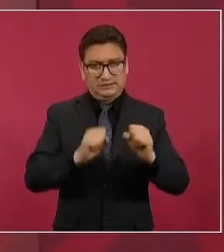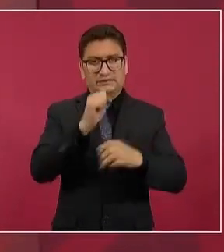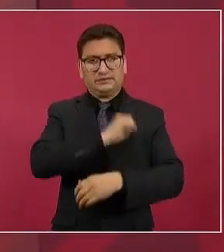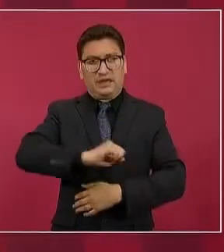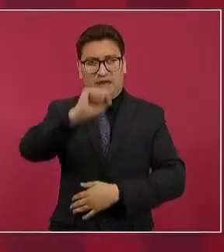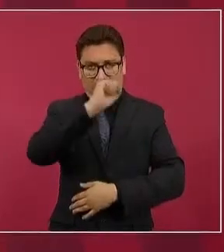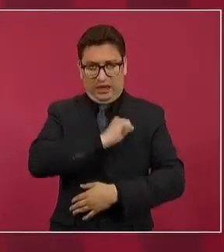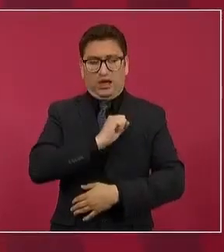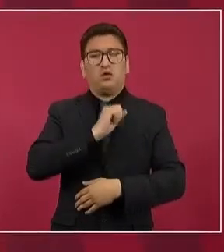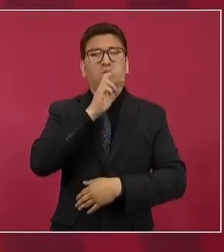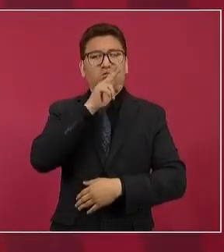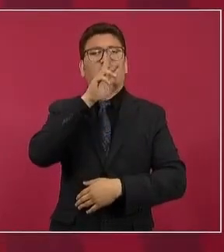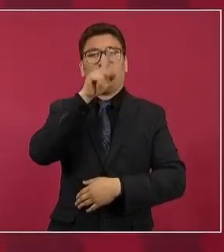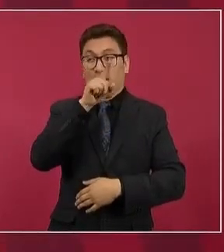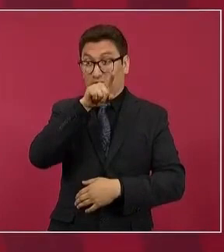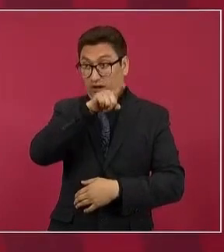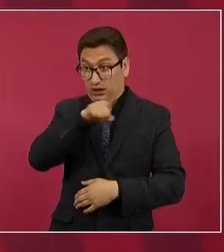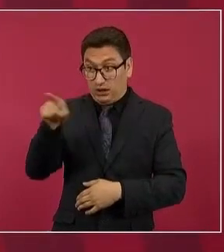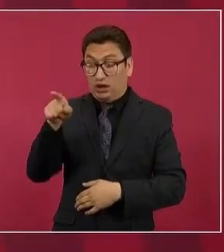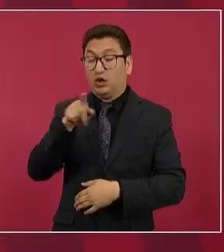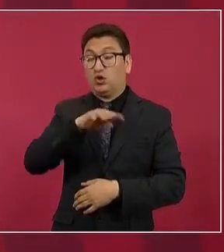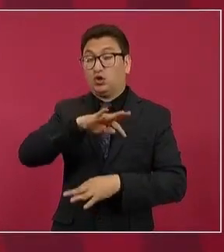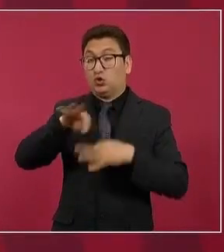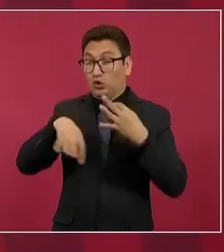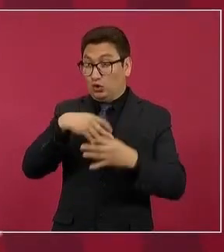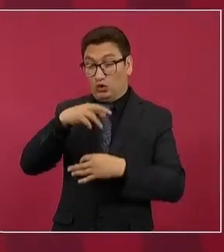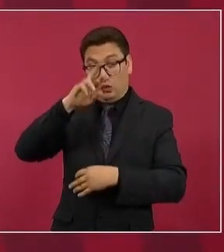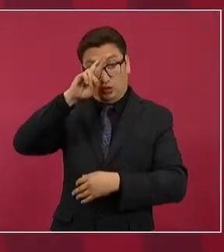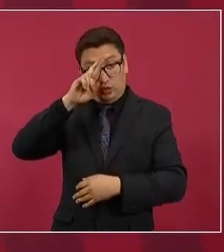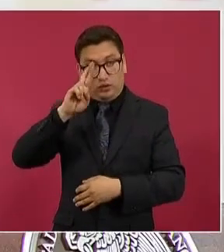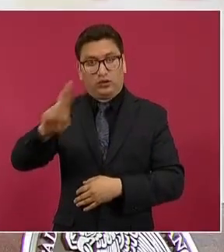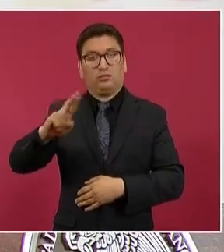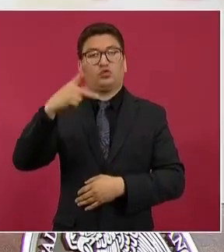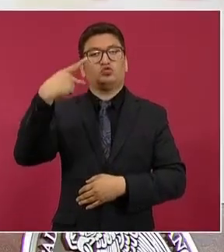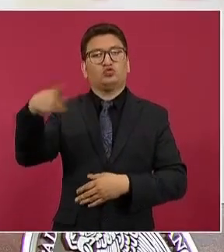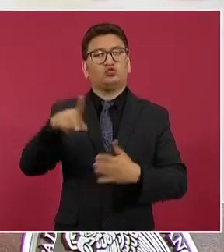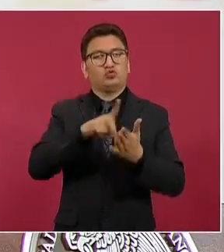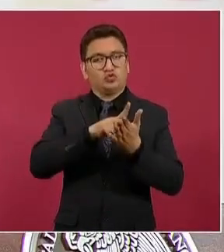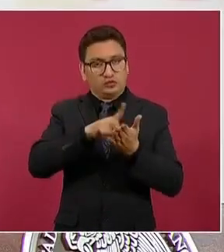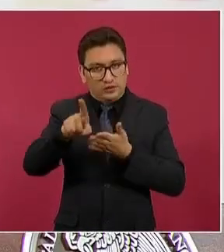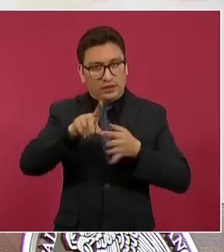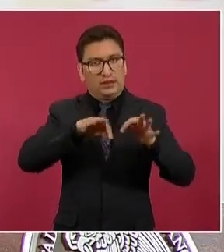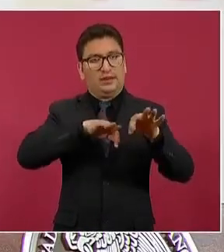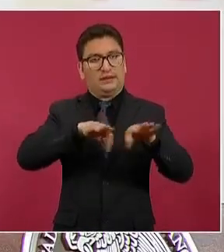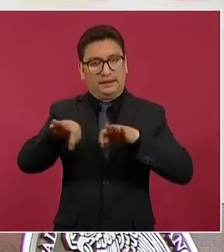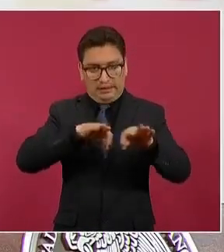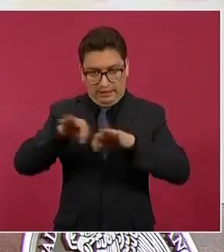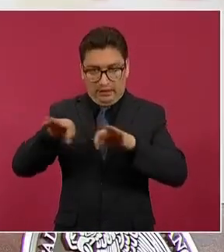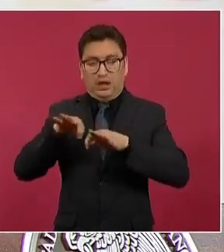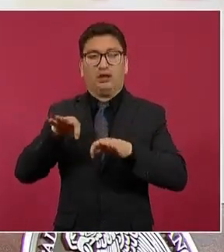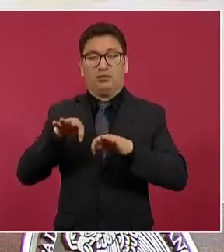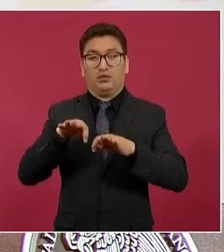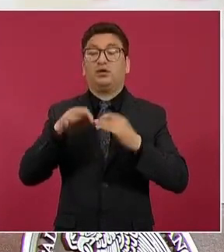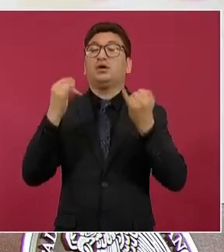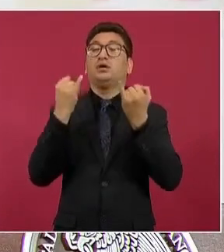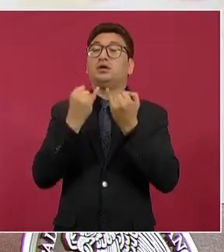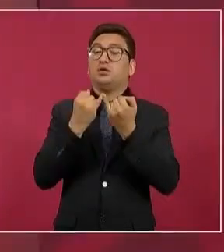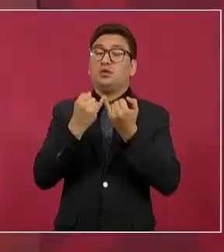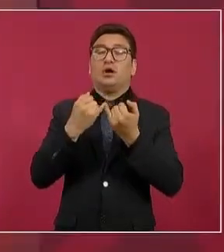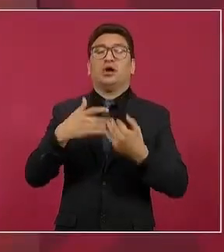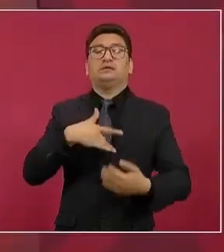ser respetados, se les van a garantizar sus derechos laborales, y que estamos muy agradecidos con